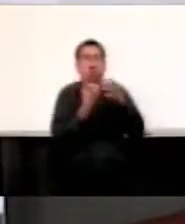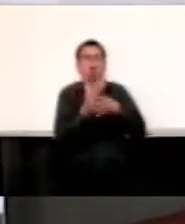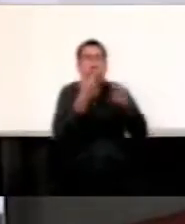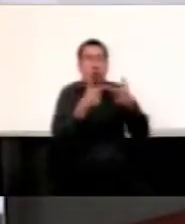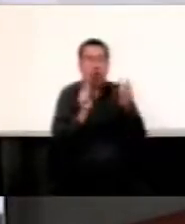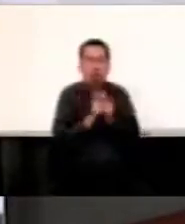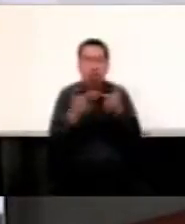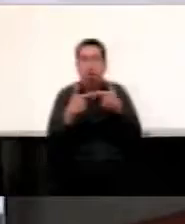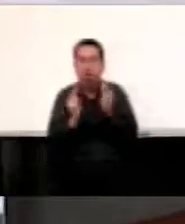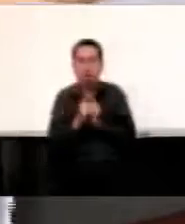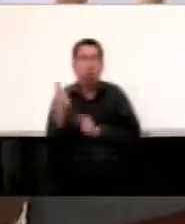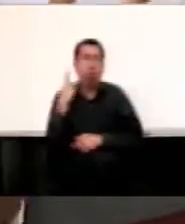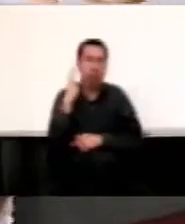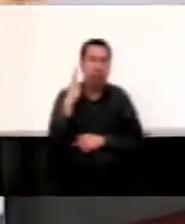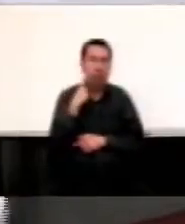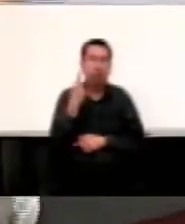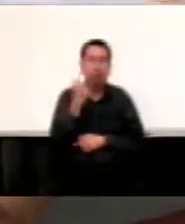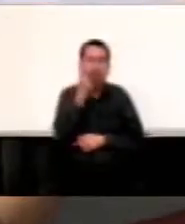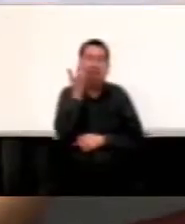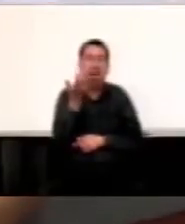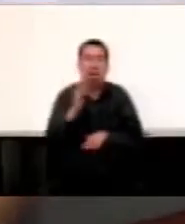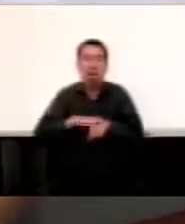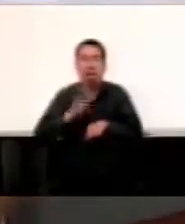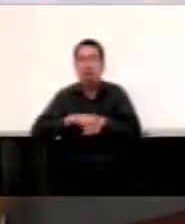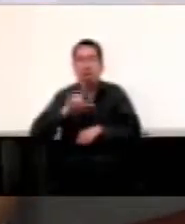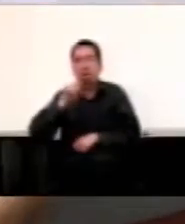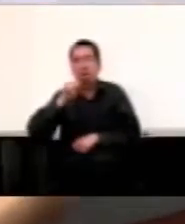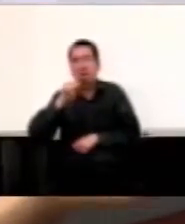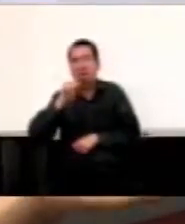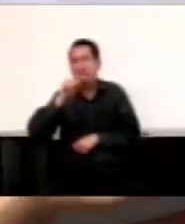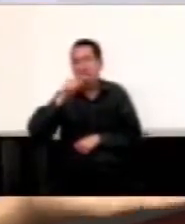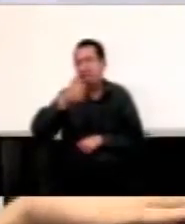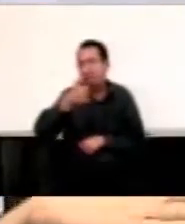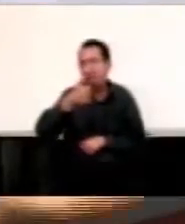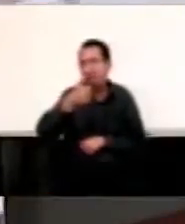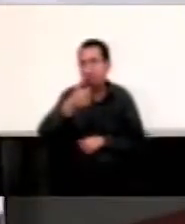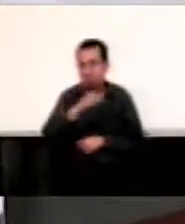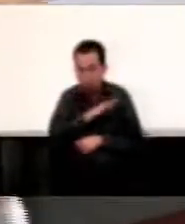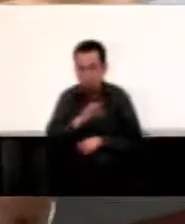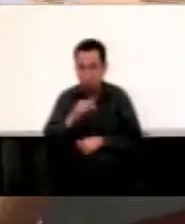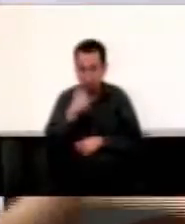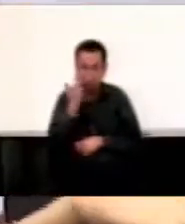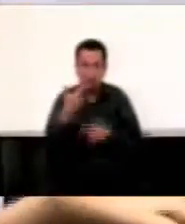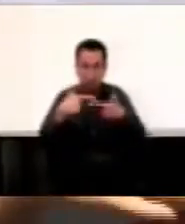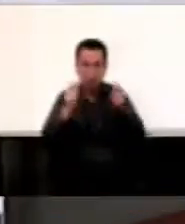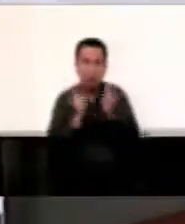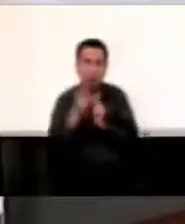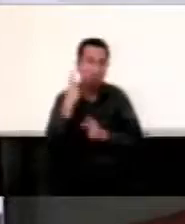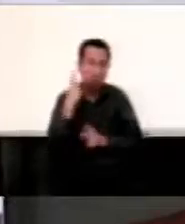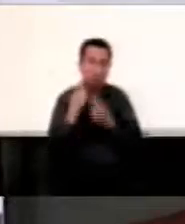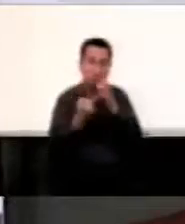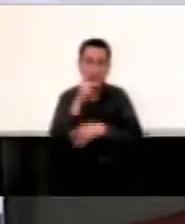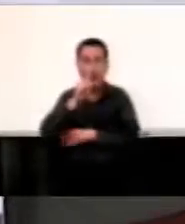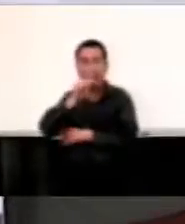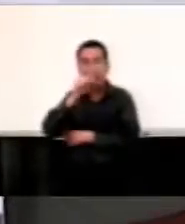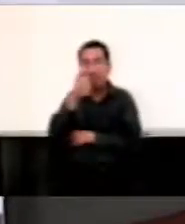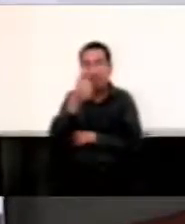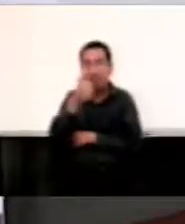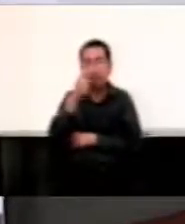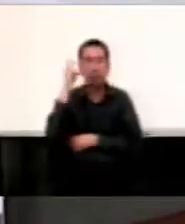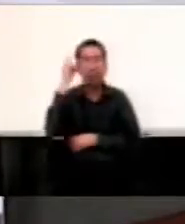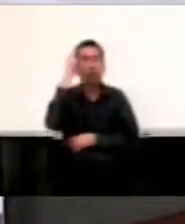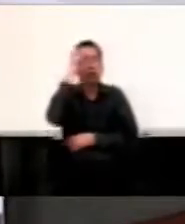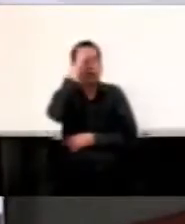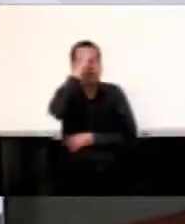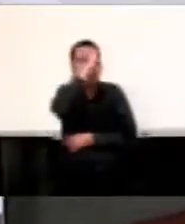pues escandaloso. ¿Y escandaloso por qué? Porque no podemos pensar en 76 partidos políticos. Imagínense que los 76 lo logran. Digo, estaría un